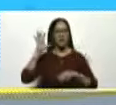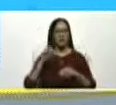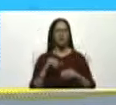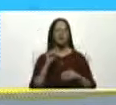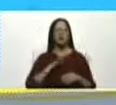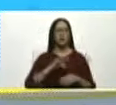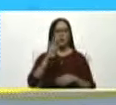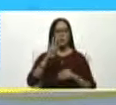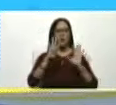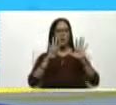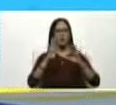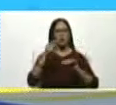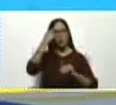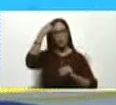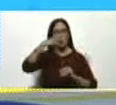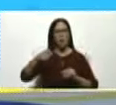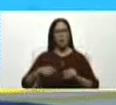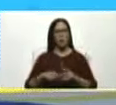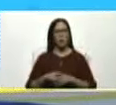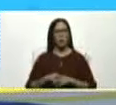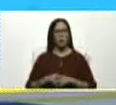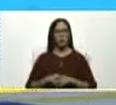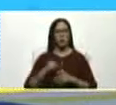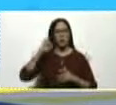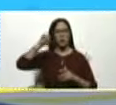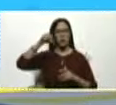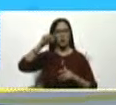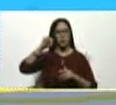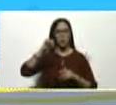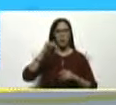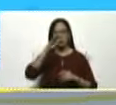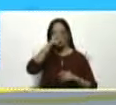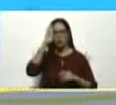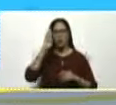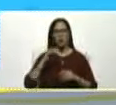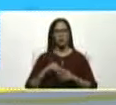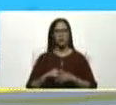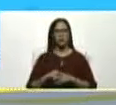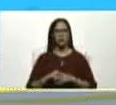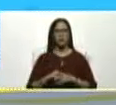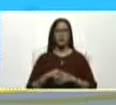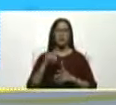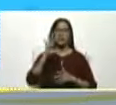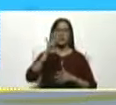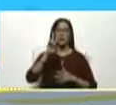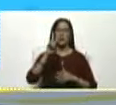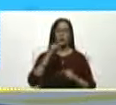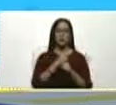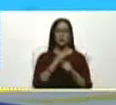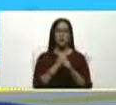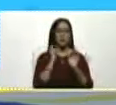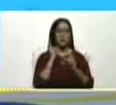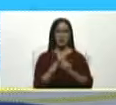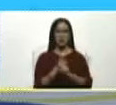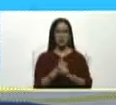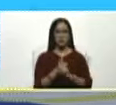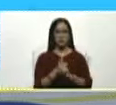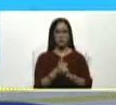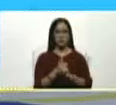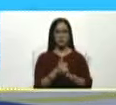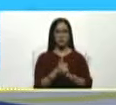en 49 pueblos. En junio, Diosdado. 52 obras directas.